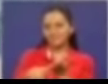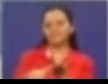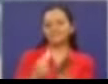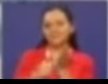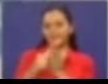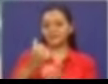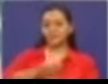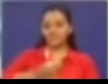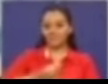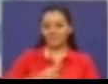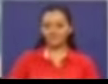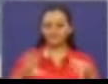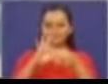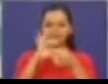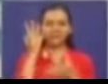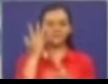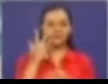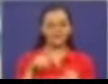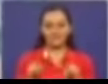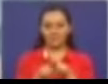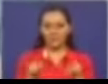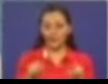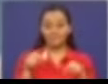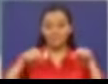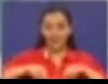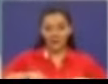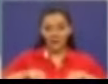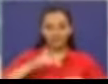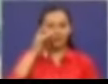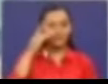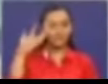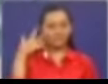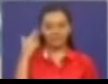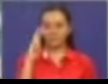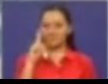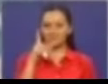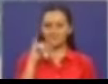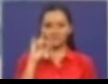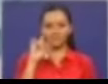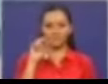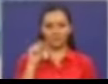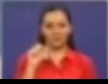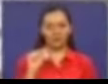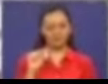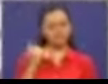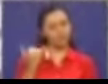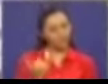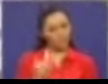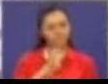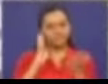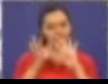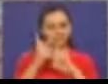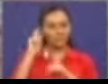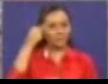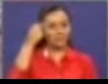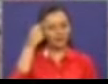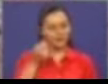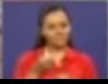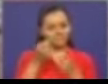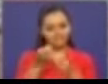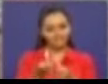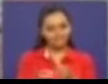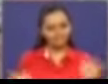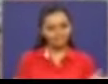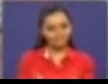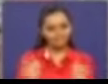muy productiva, llena de atractivos naturales y que en este gobierno de la Revolución Ciudadana ha logrado un gran impulso para